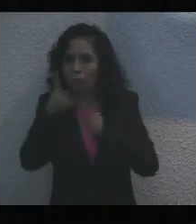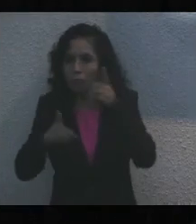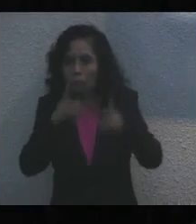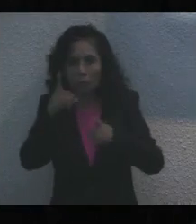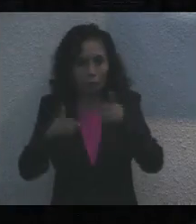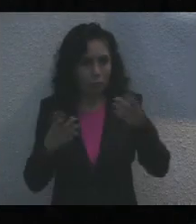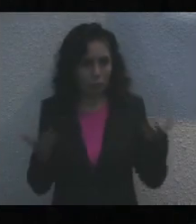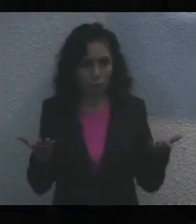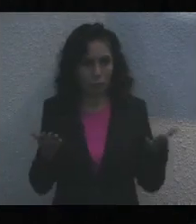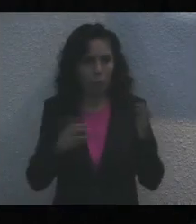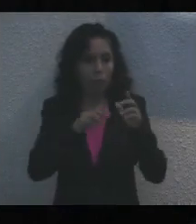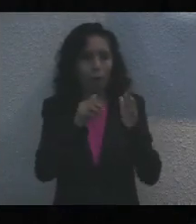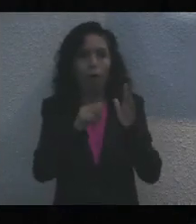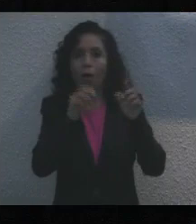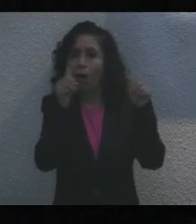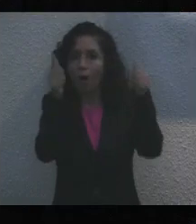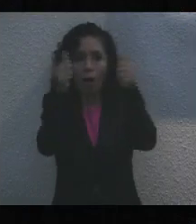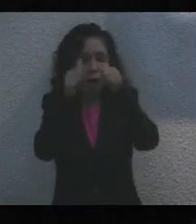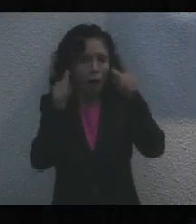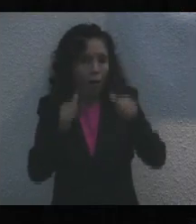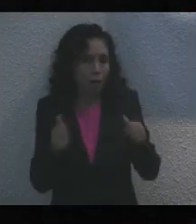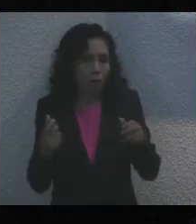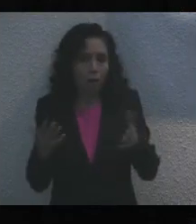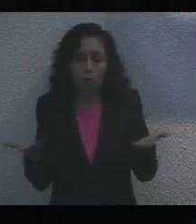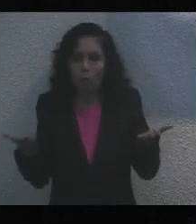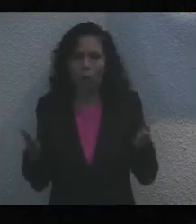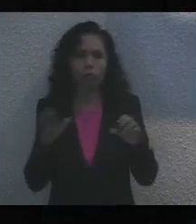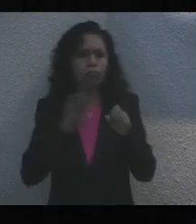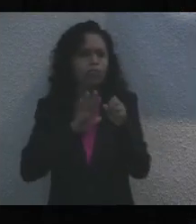deportivas, artes y cualquier otra actividad